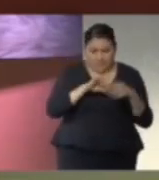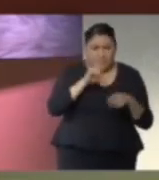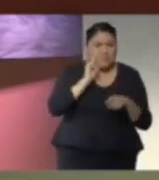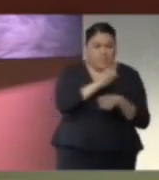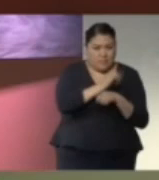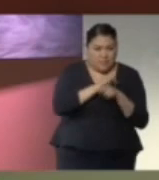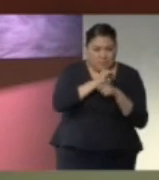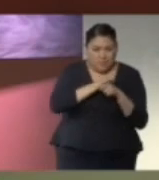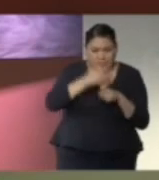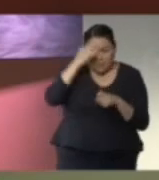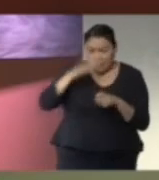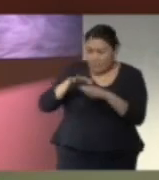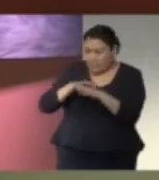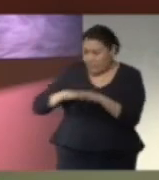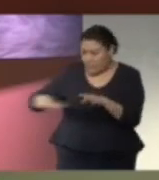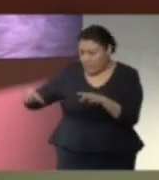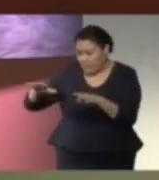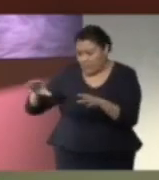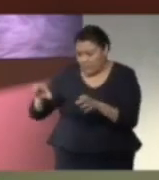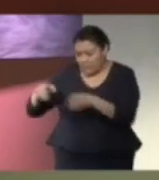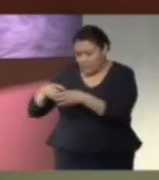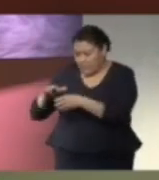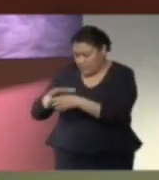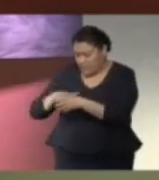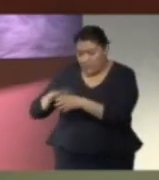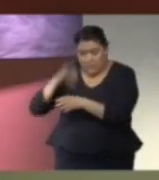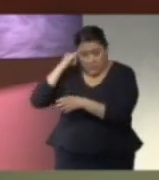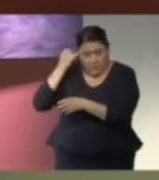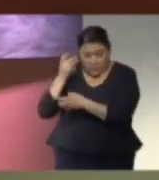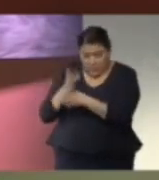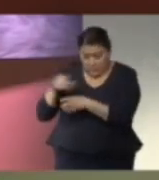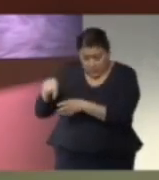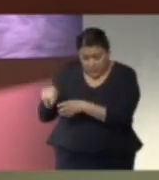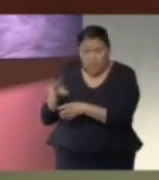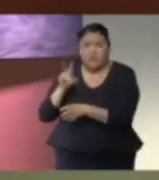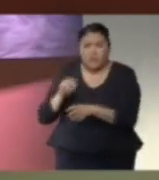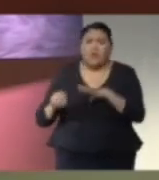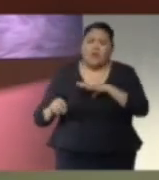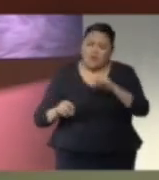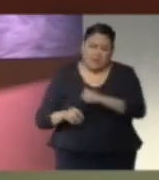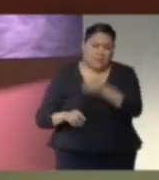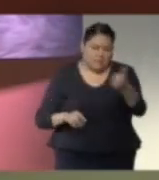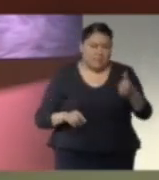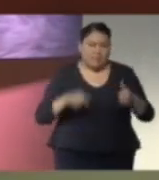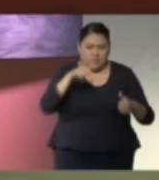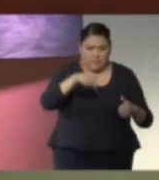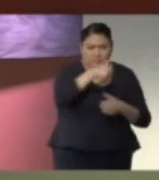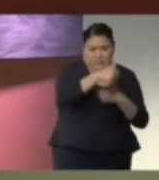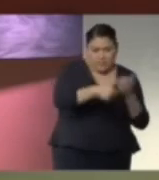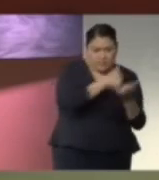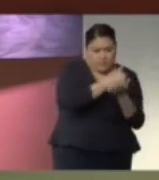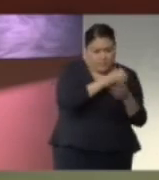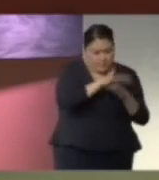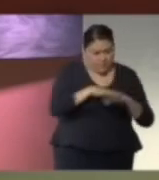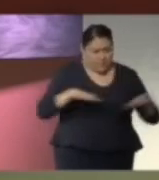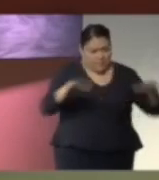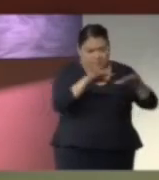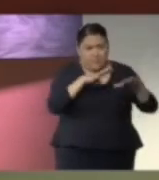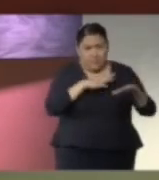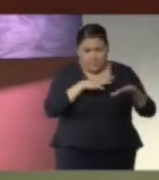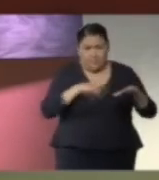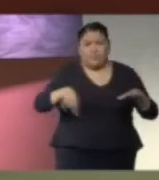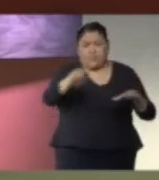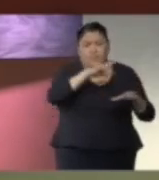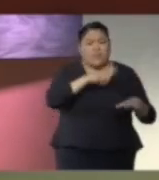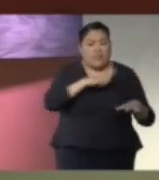la justicia comunitaria vinculada a lo indígena. También hay otras experiencias urbanas que están tratando también de procurar un